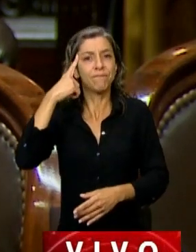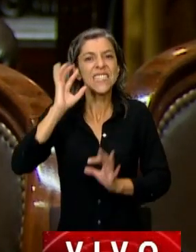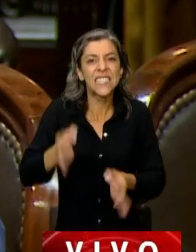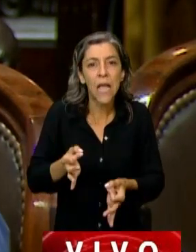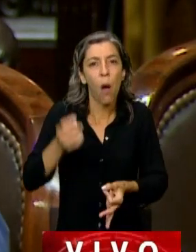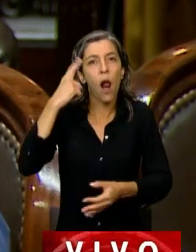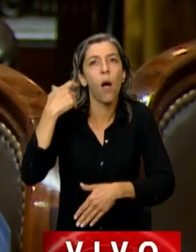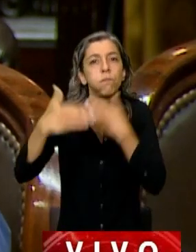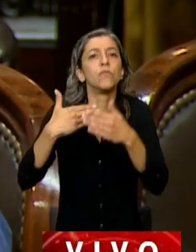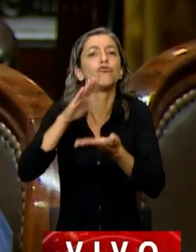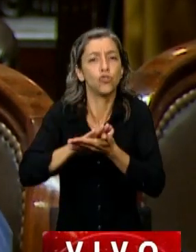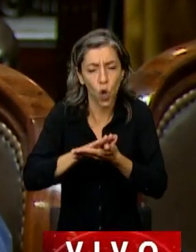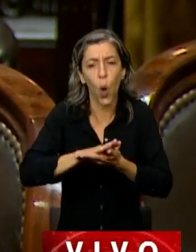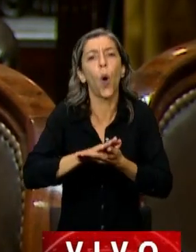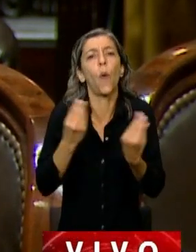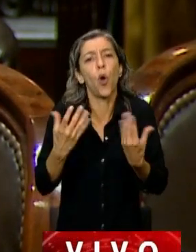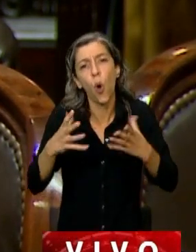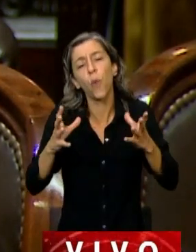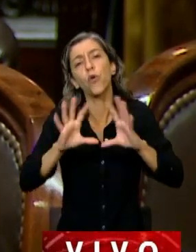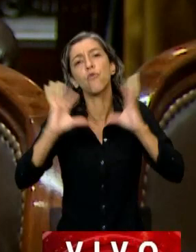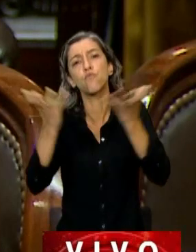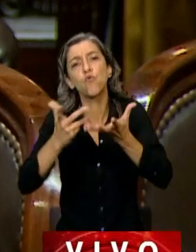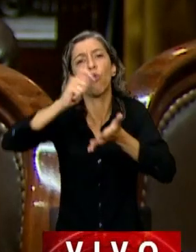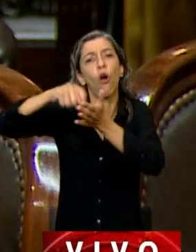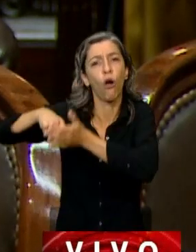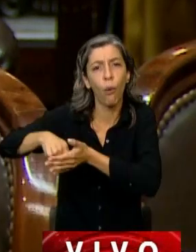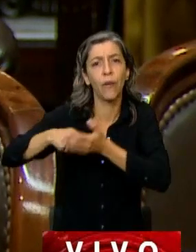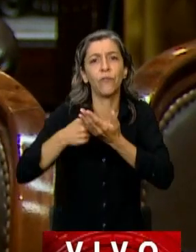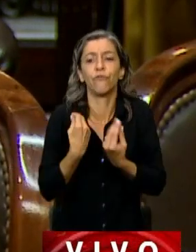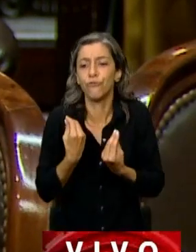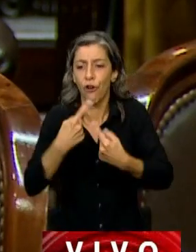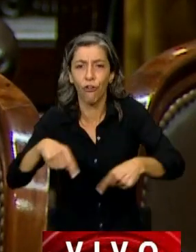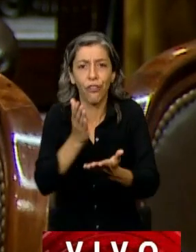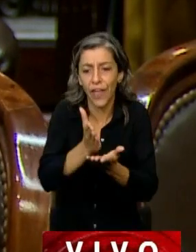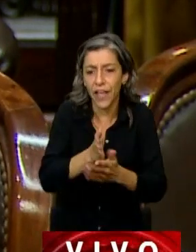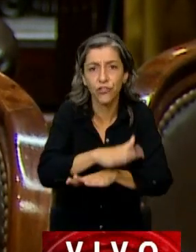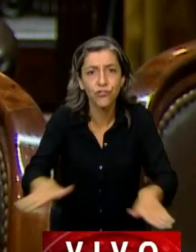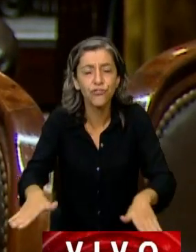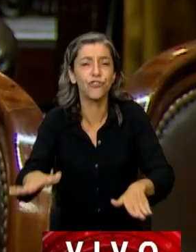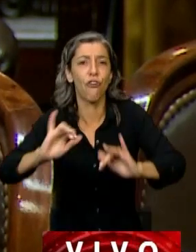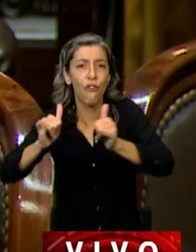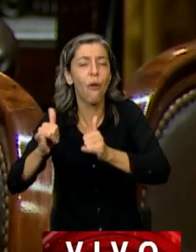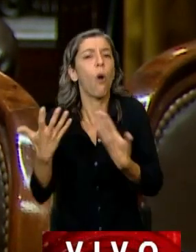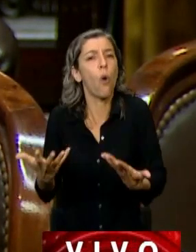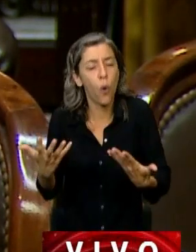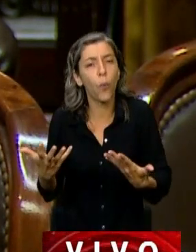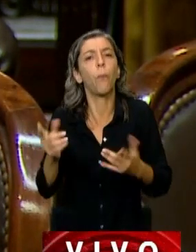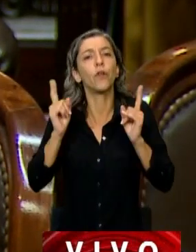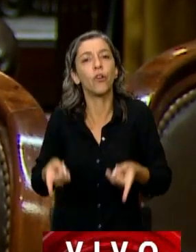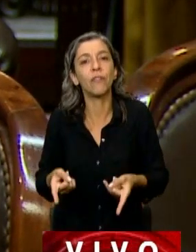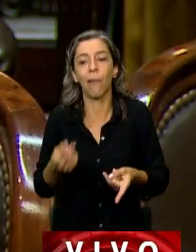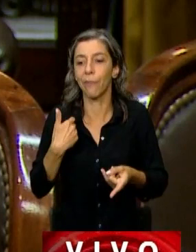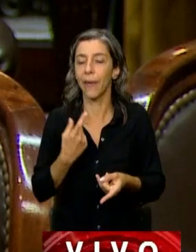legislación que tiene nuestro país en la defensa de los derechos de niños, niñas y adolescentes, sino también en las alarmas y